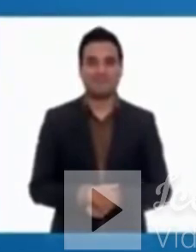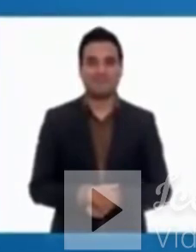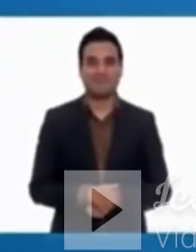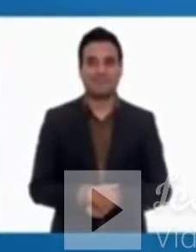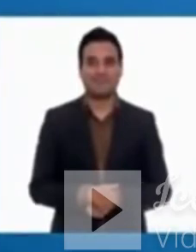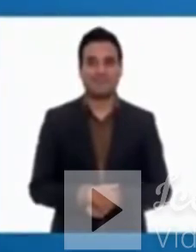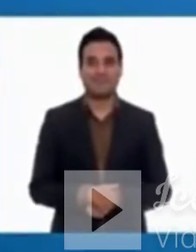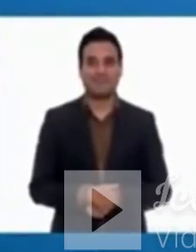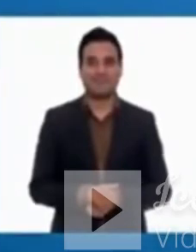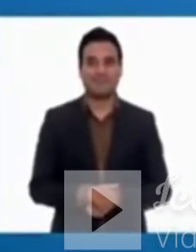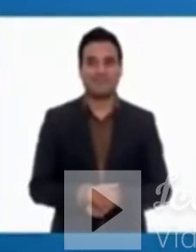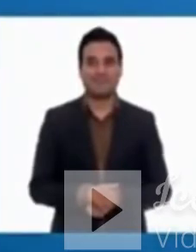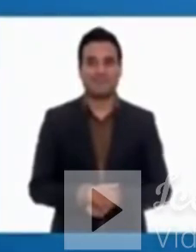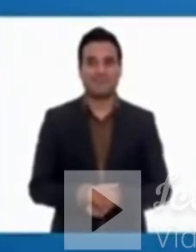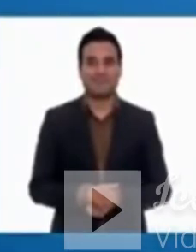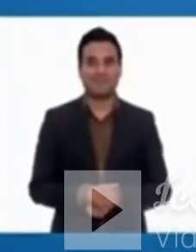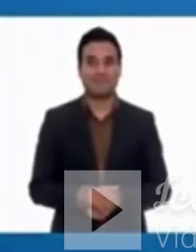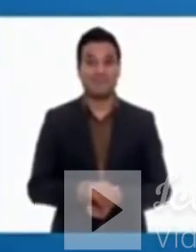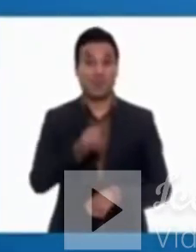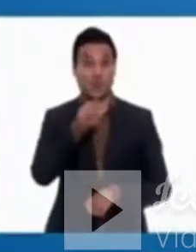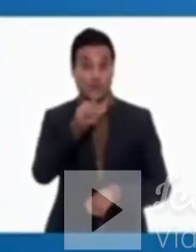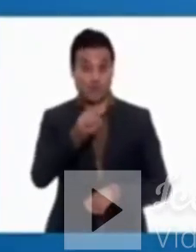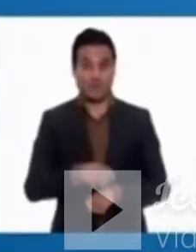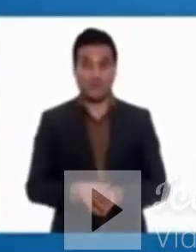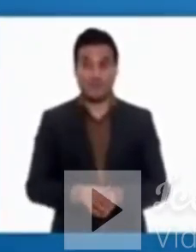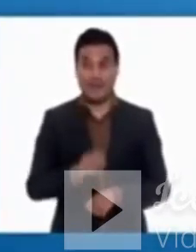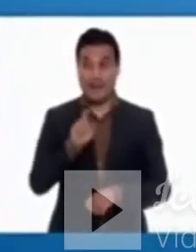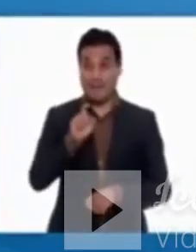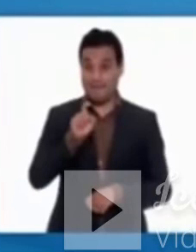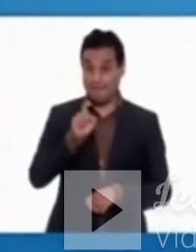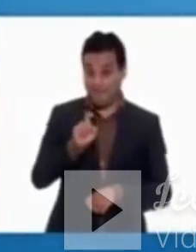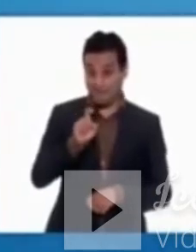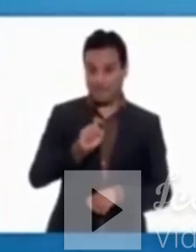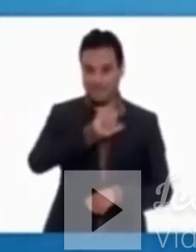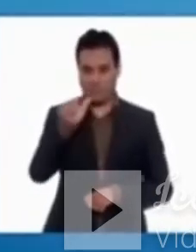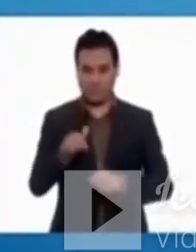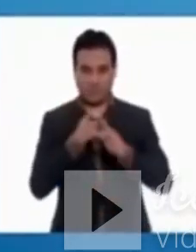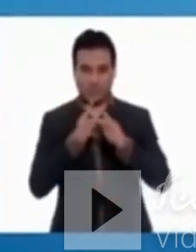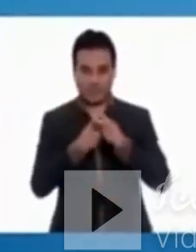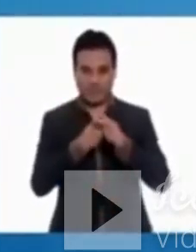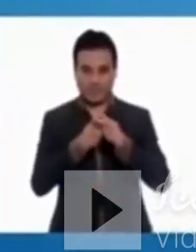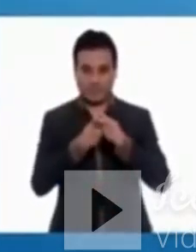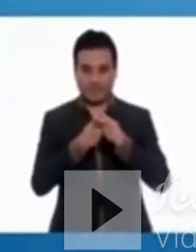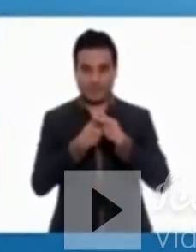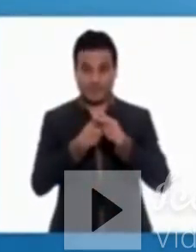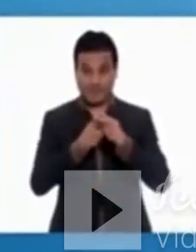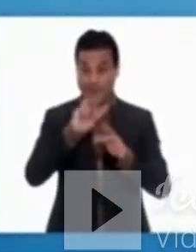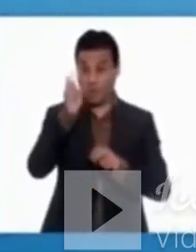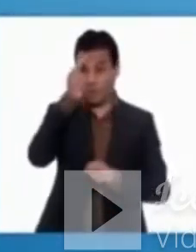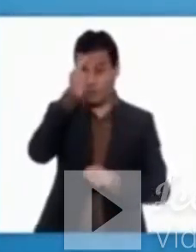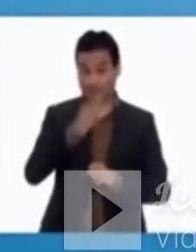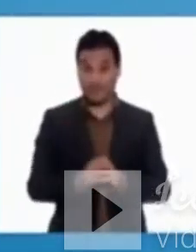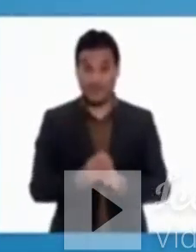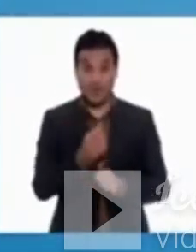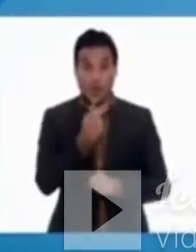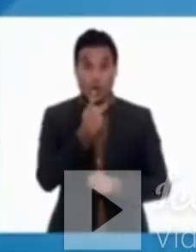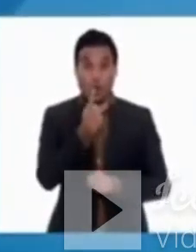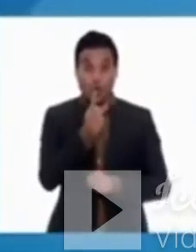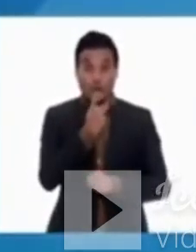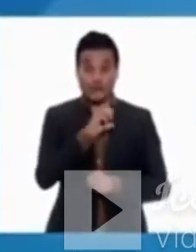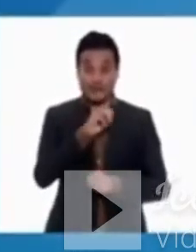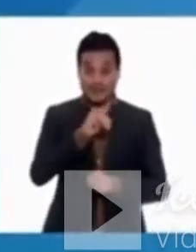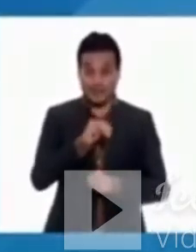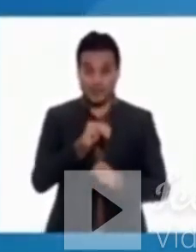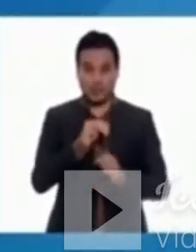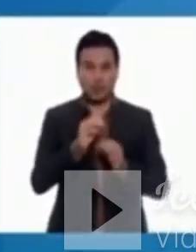Clica y arrastra la regla para medir. Y hay que tener en cuenta que cada centímetro del dibujo representa un metro en la